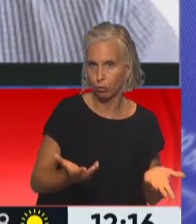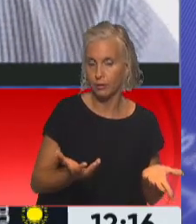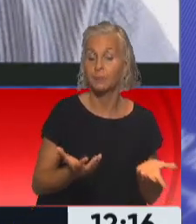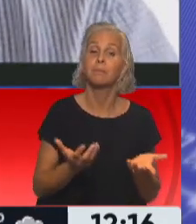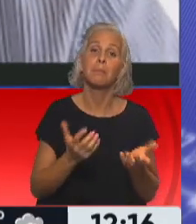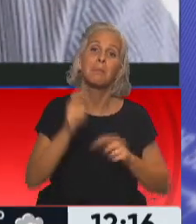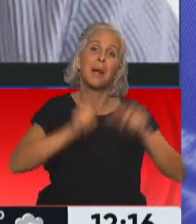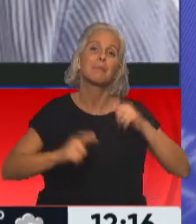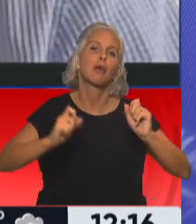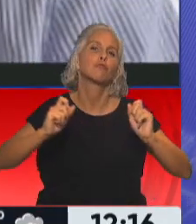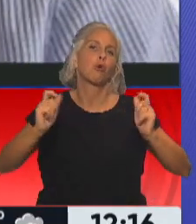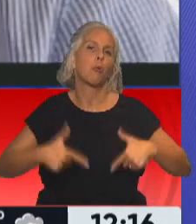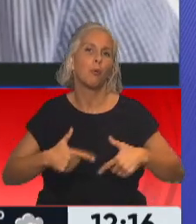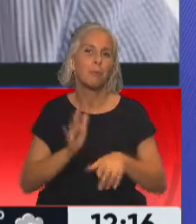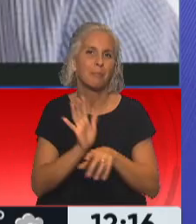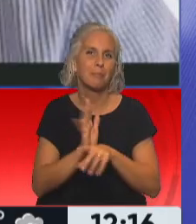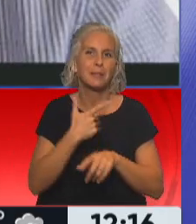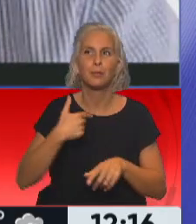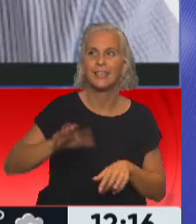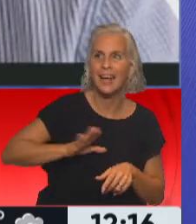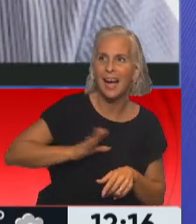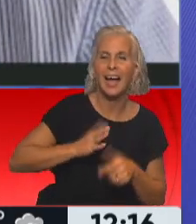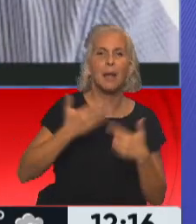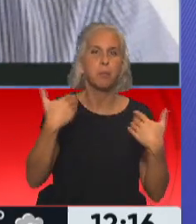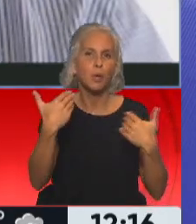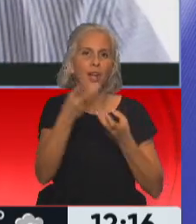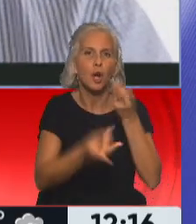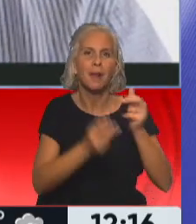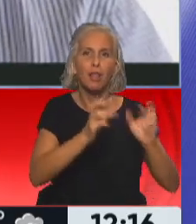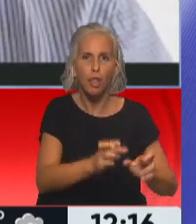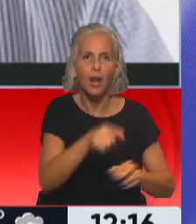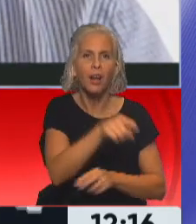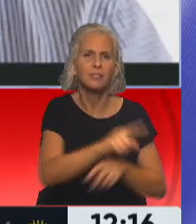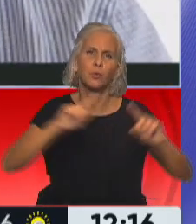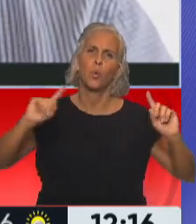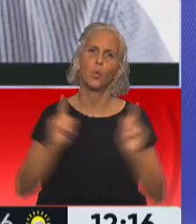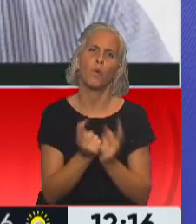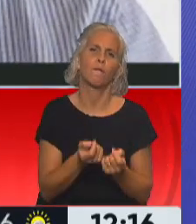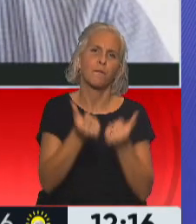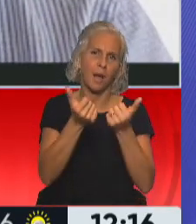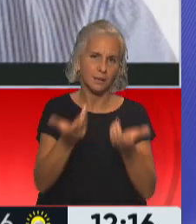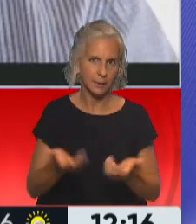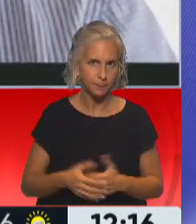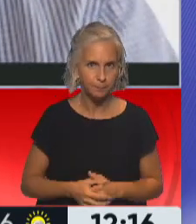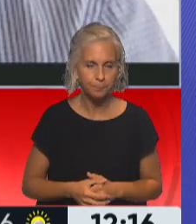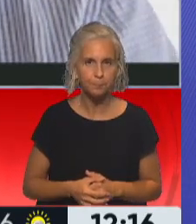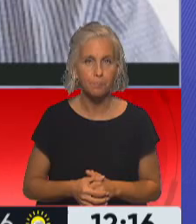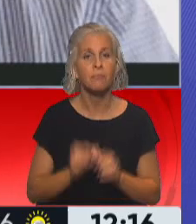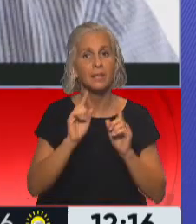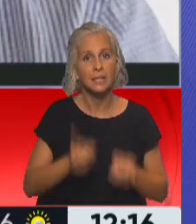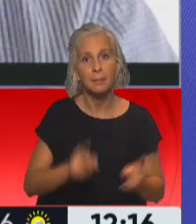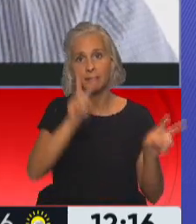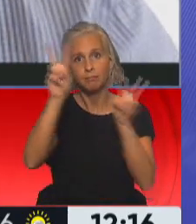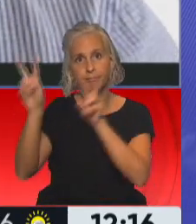para la gente común diría que para el que tiene las ganas y la posibilidad de comprar dólares, esto se ha simplificado también notablemente. Y desde el punto